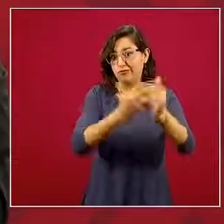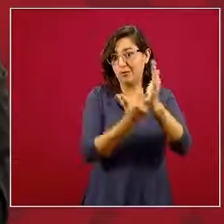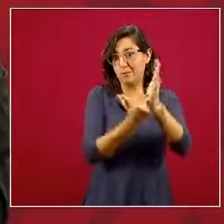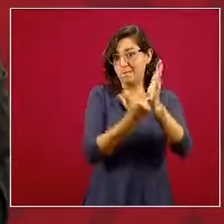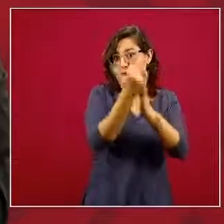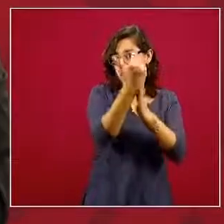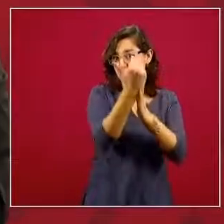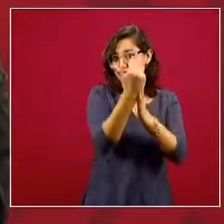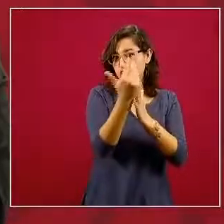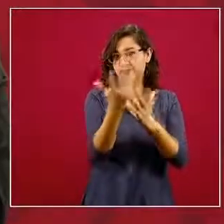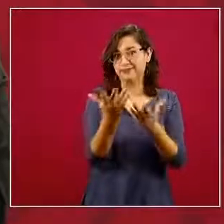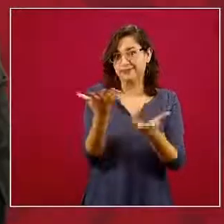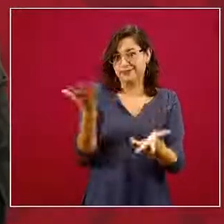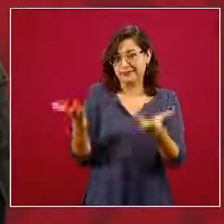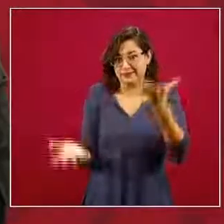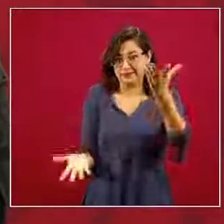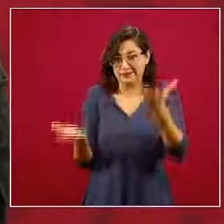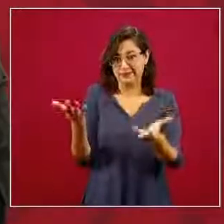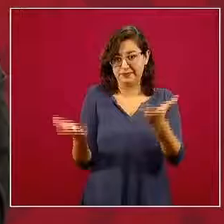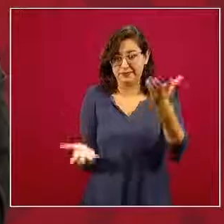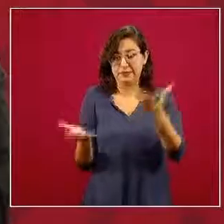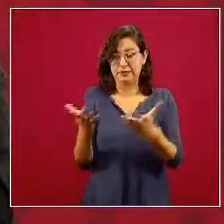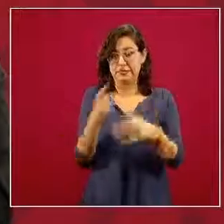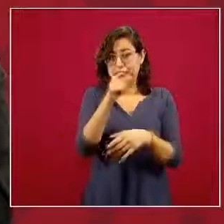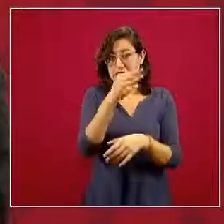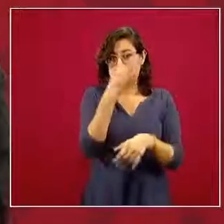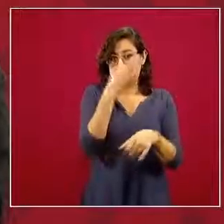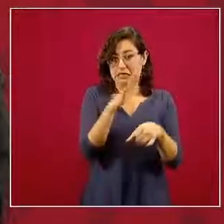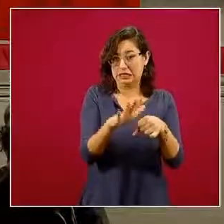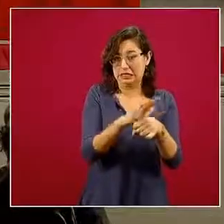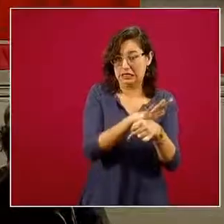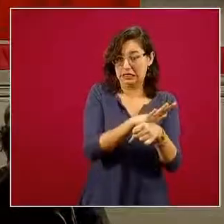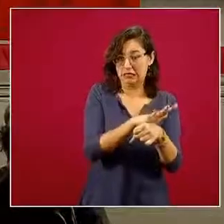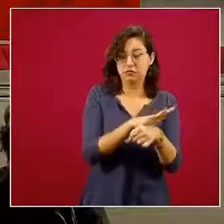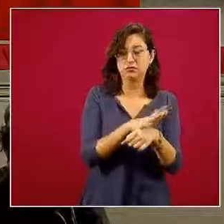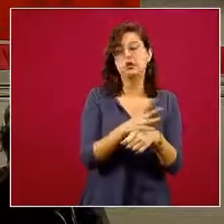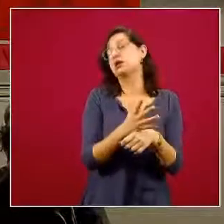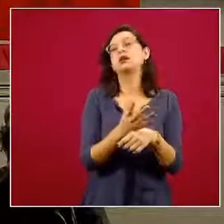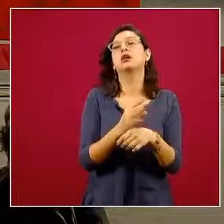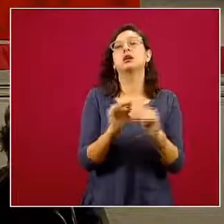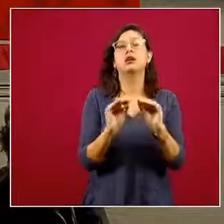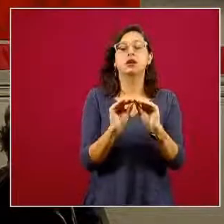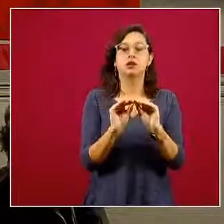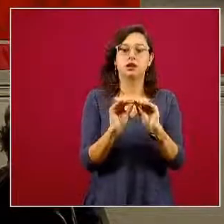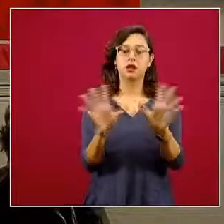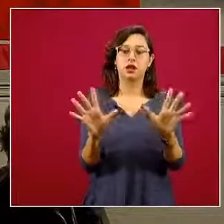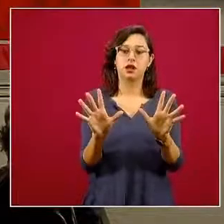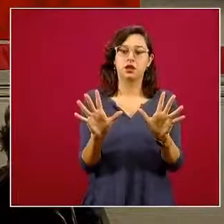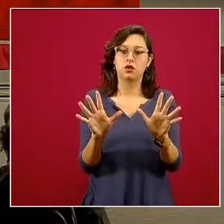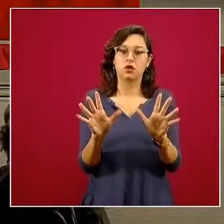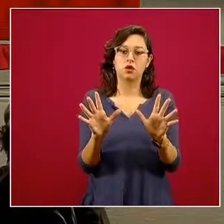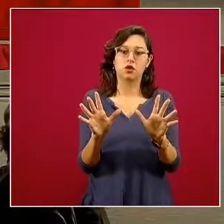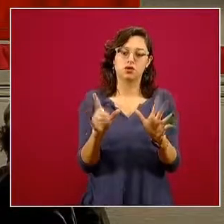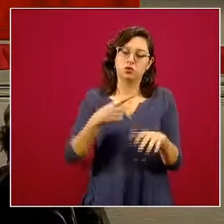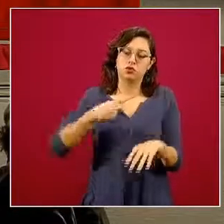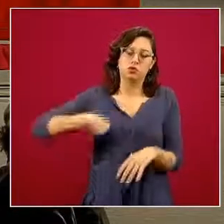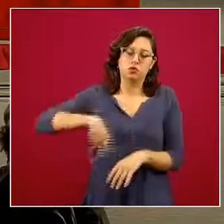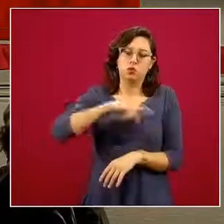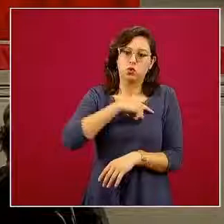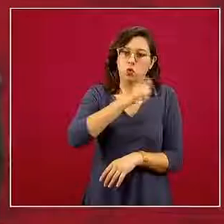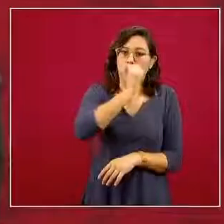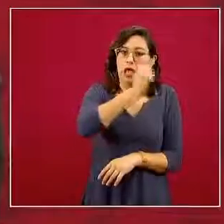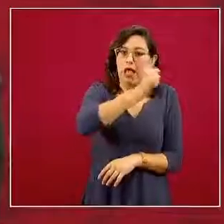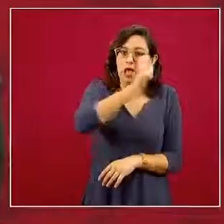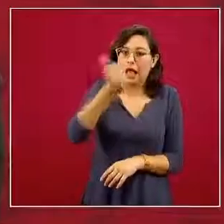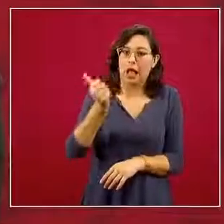porcentaje es mayor y está realmente más cerca de la saturación. El dato se tiene, lógicamente no lo podemos desagregar a ese nivel en